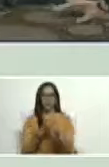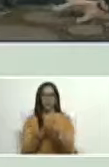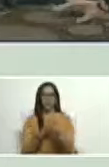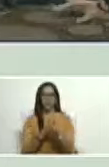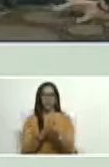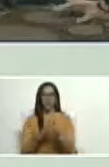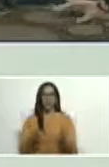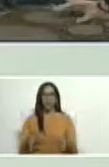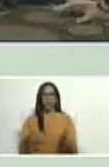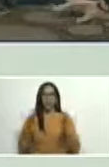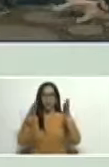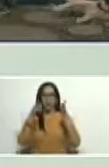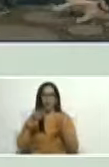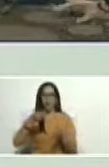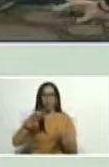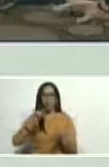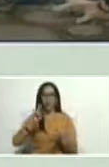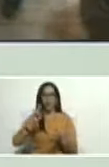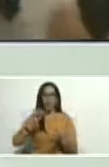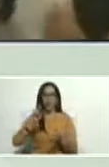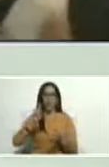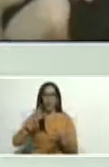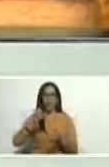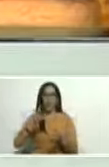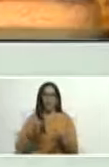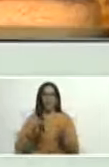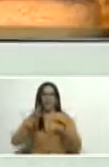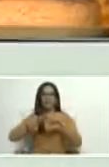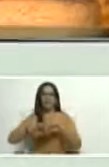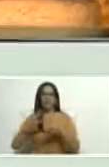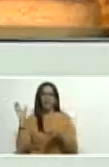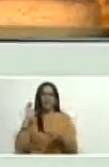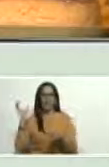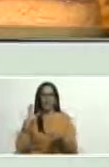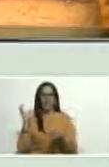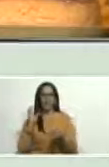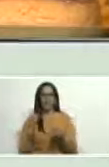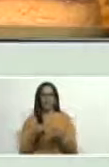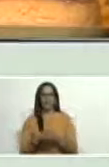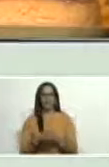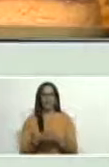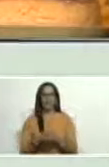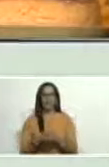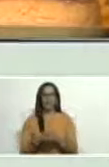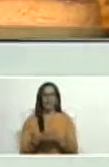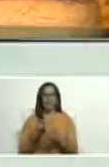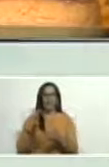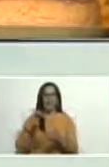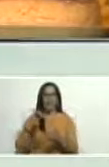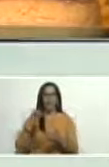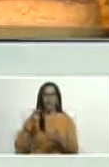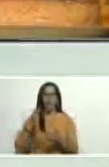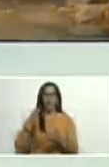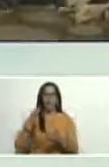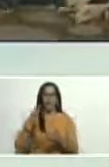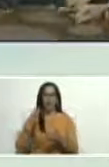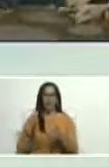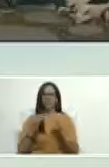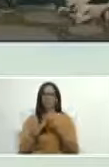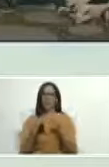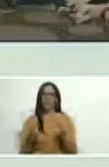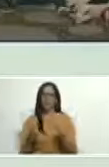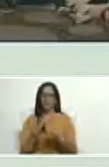Pico Humboldt. Y más allá la Silla de Caracas, el Pico Naiguatá. Y todo este trabajo